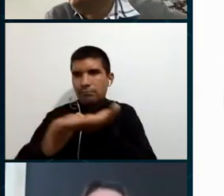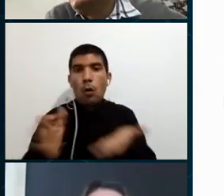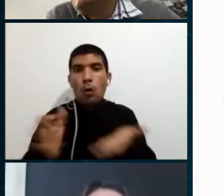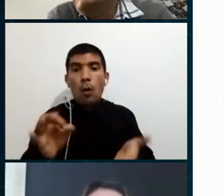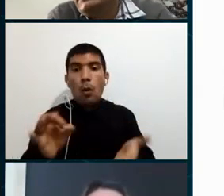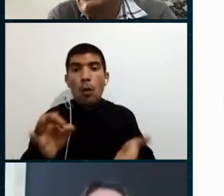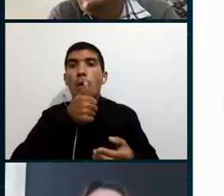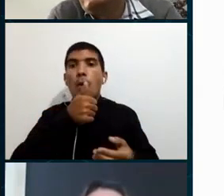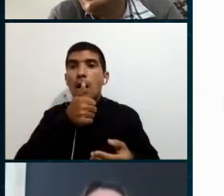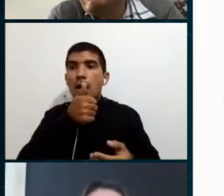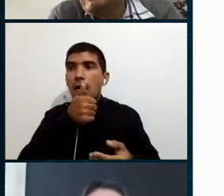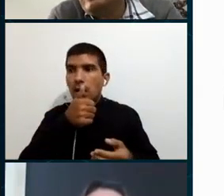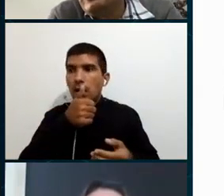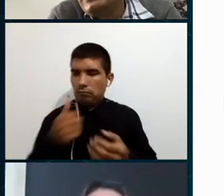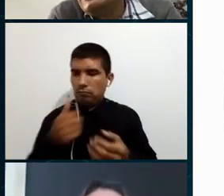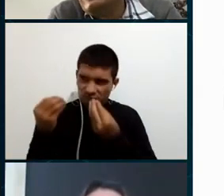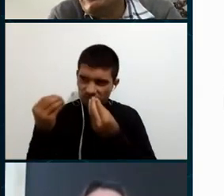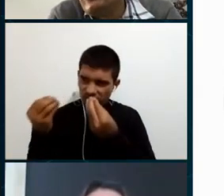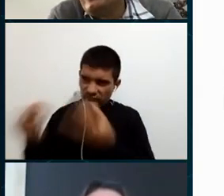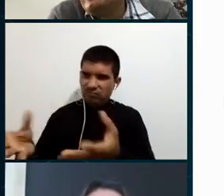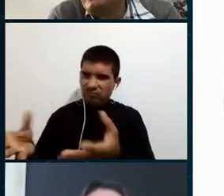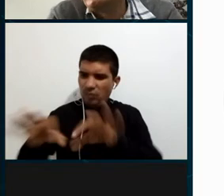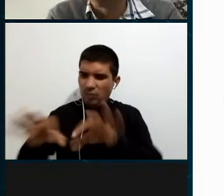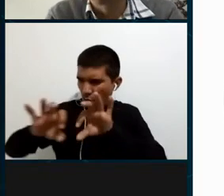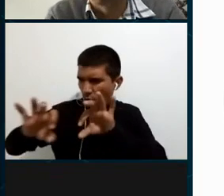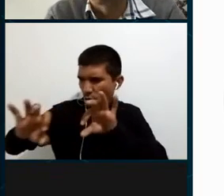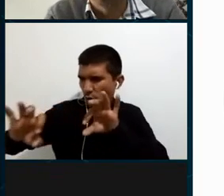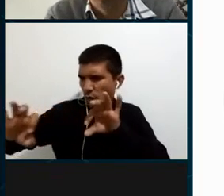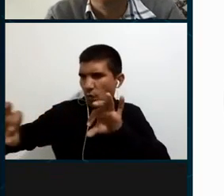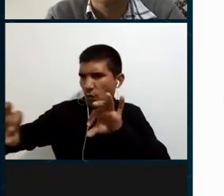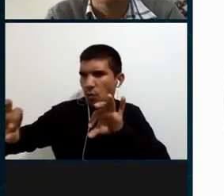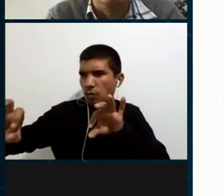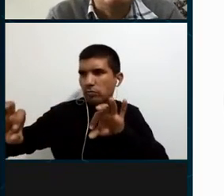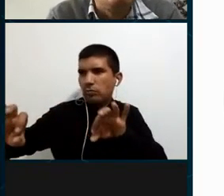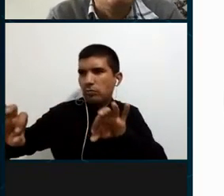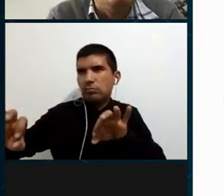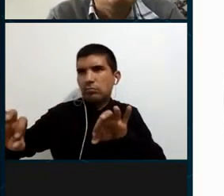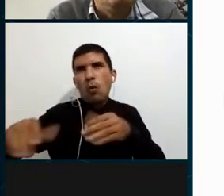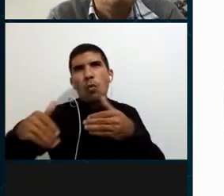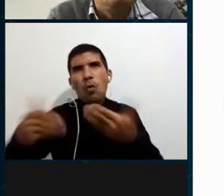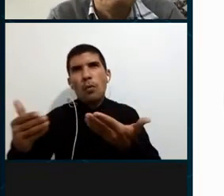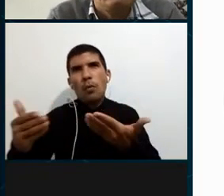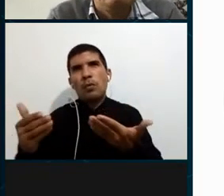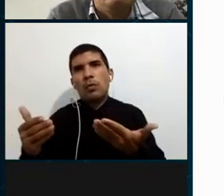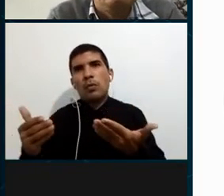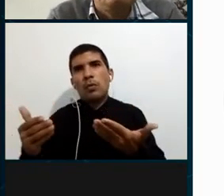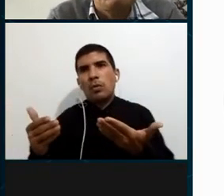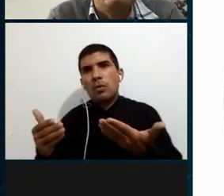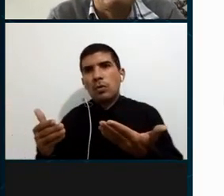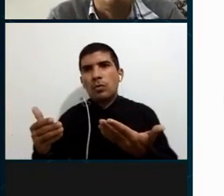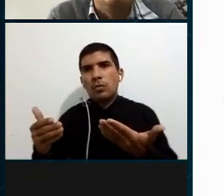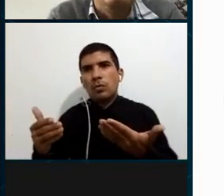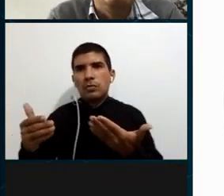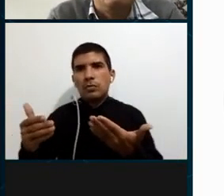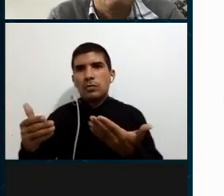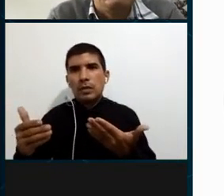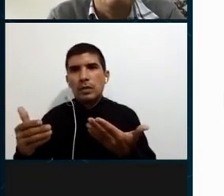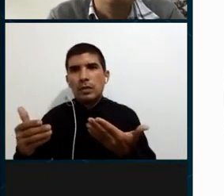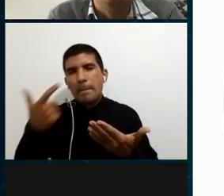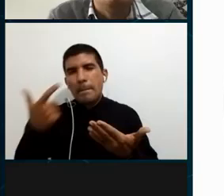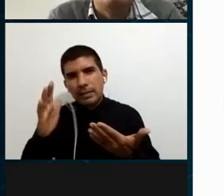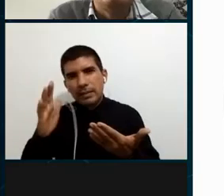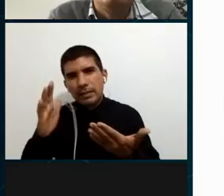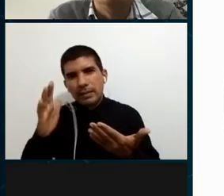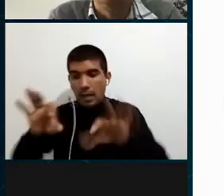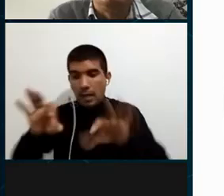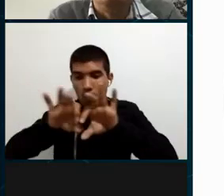se produce y digamos que es un acueducto pequeñito que puede o no puede conectarse de un gran acueducto que es la red de EPM.